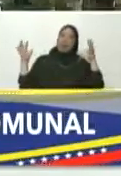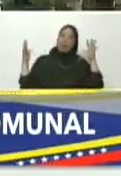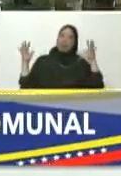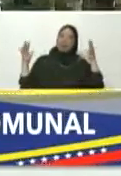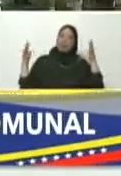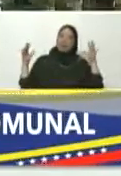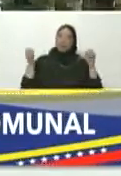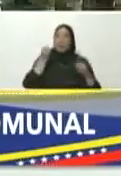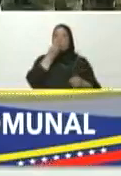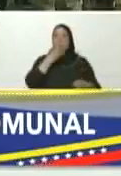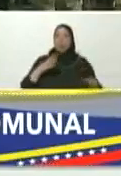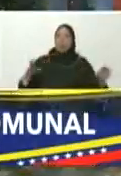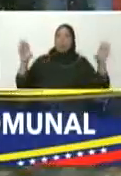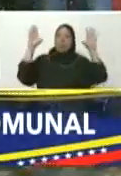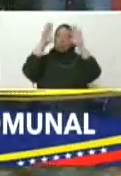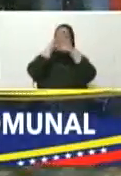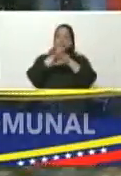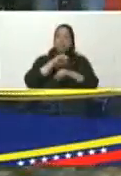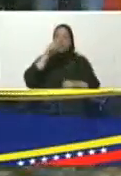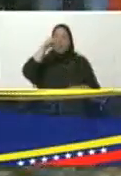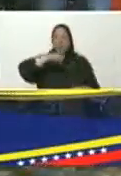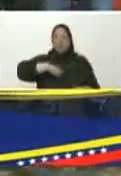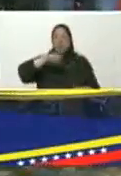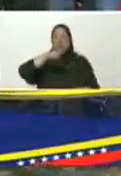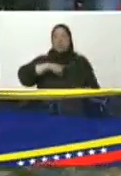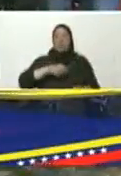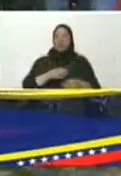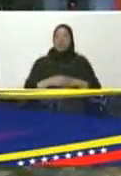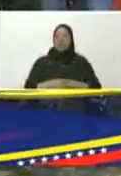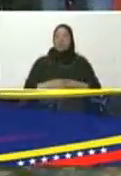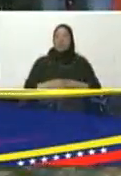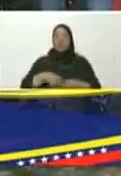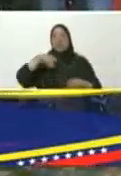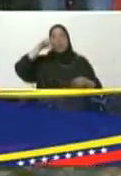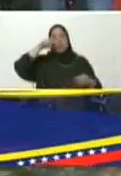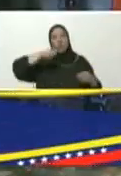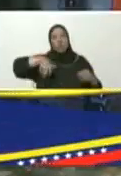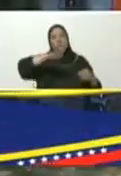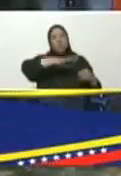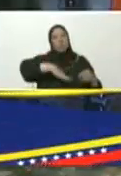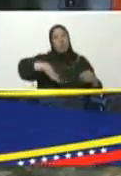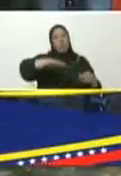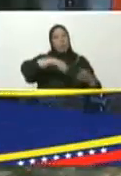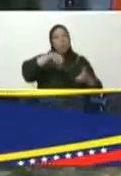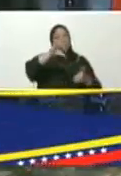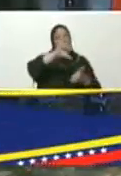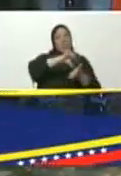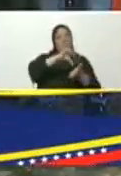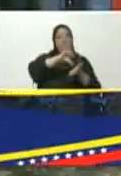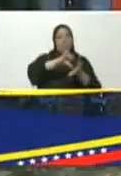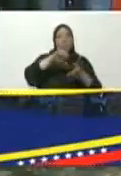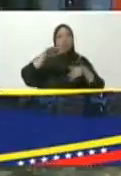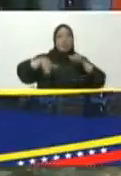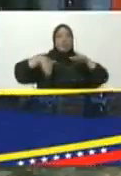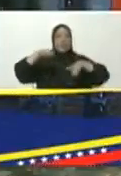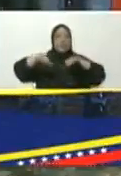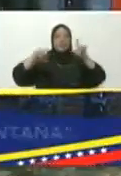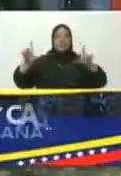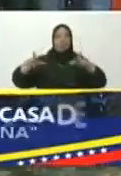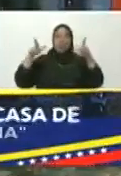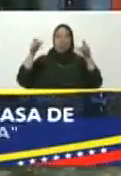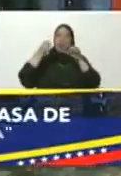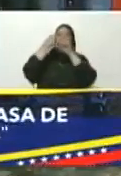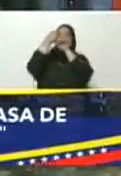Buenas noches, mi comandante. Aquí está el pueblo de Ciudad Caribbean feliz. Aquí está